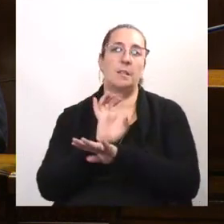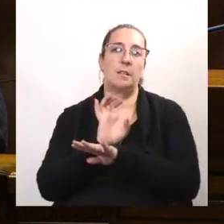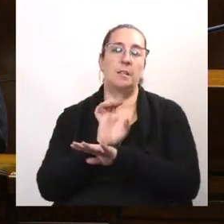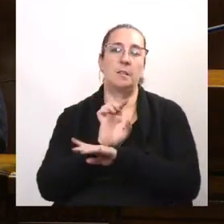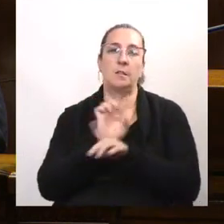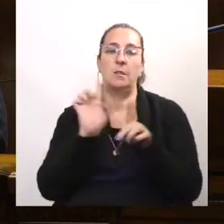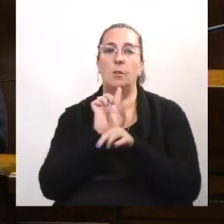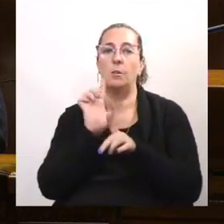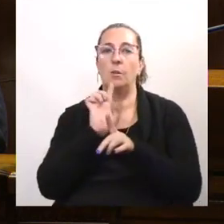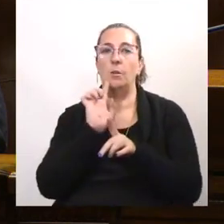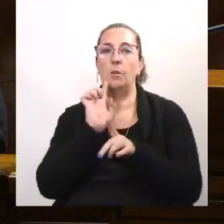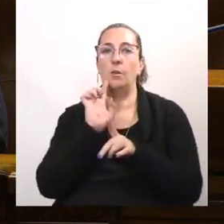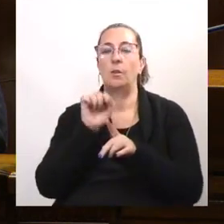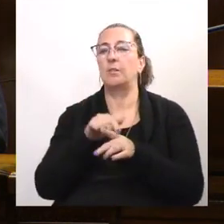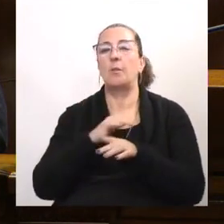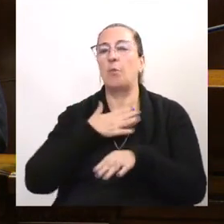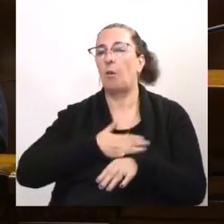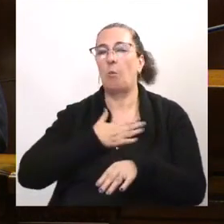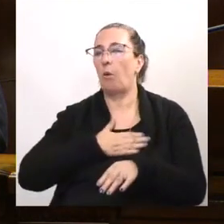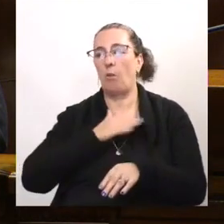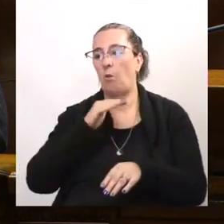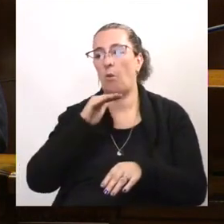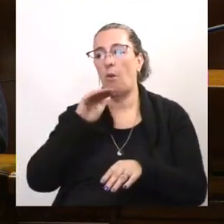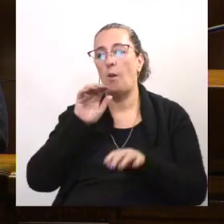del voto electrónico.